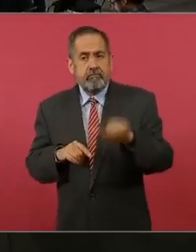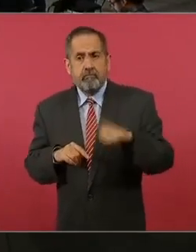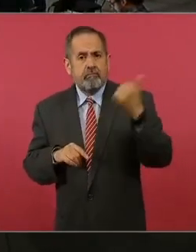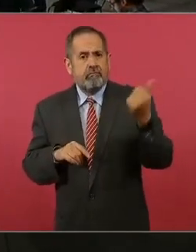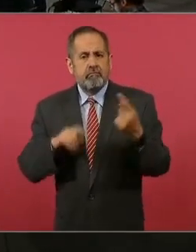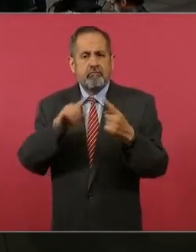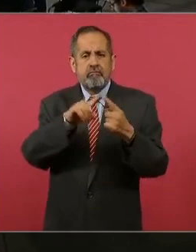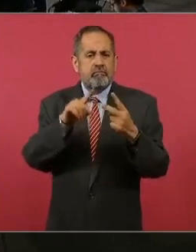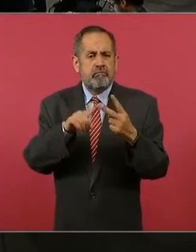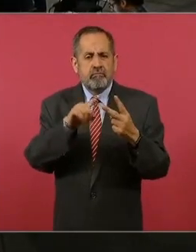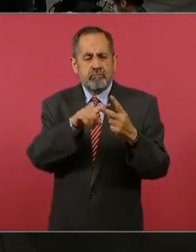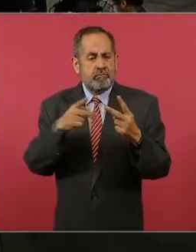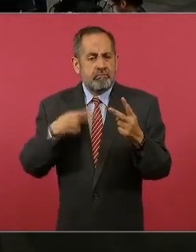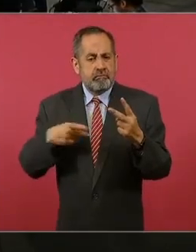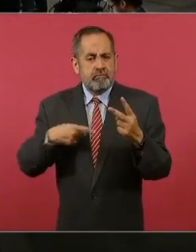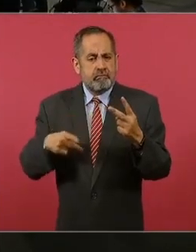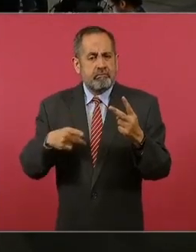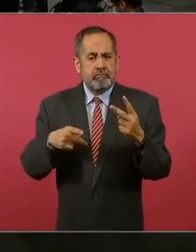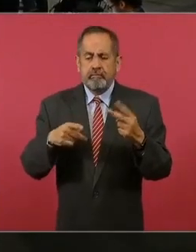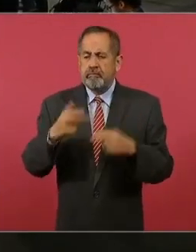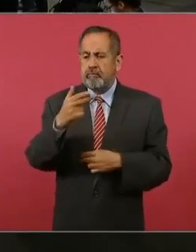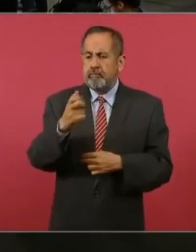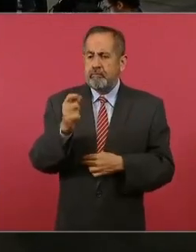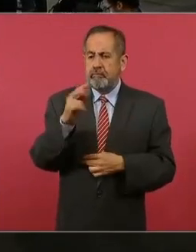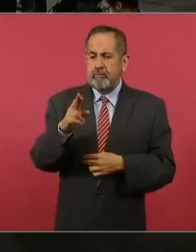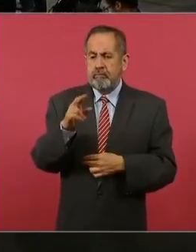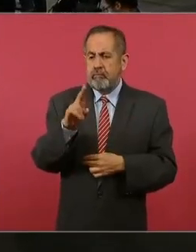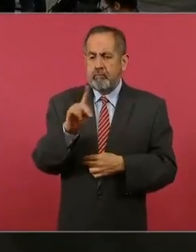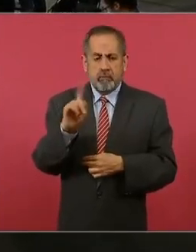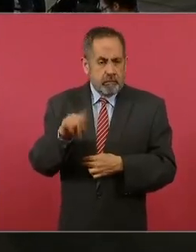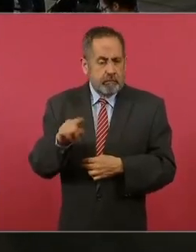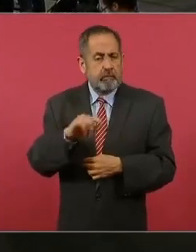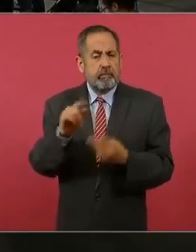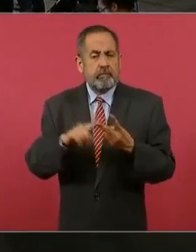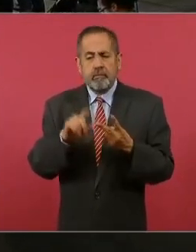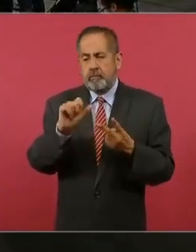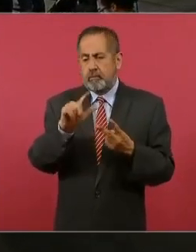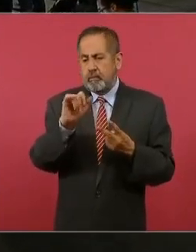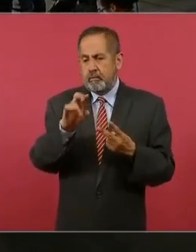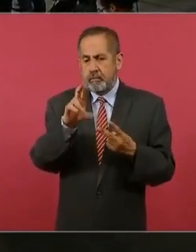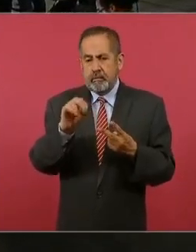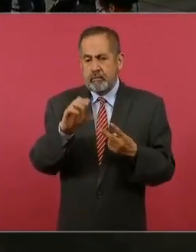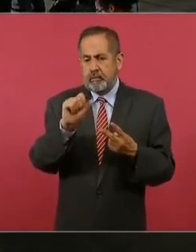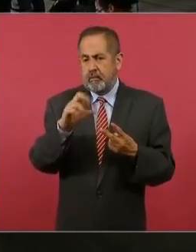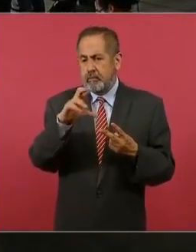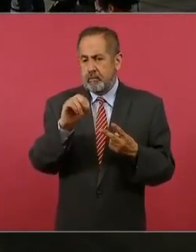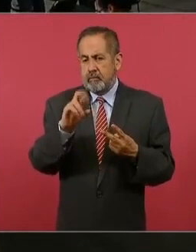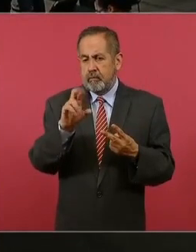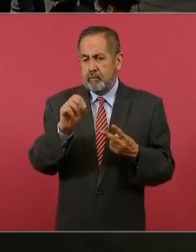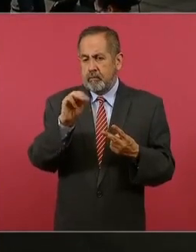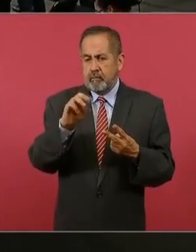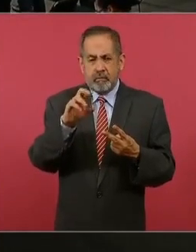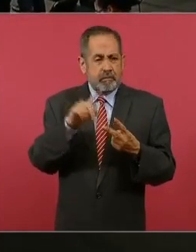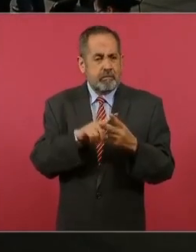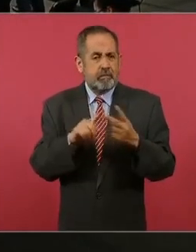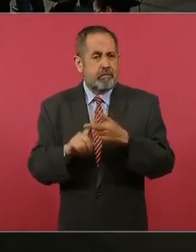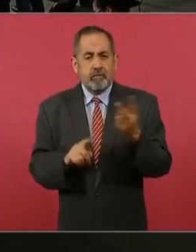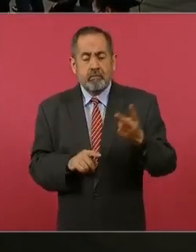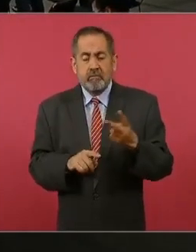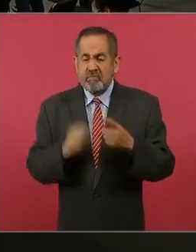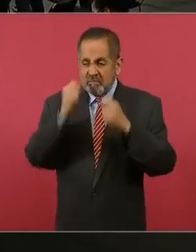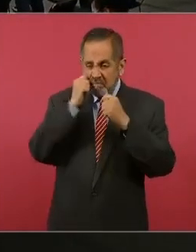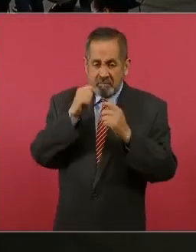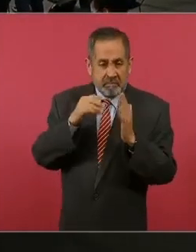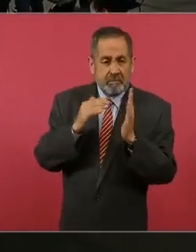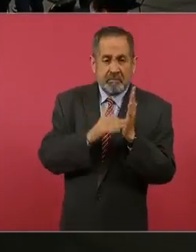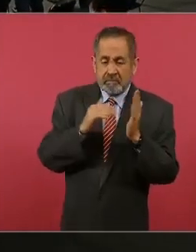personajes cercanos a la dirección, Héctor Ruiz Ángel y Alejandro Enrique Arco Romero. Lograron saltarse los requisitos